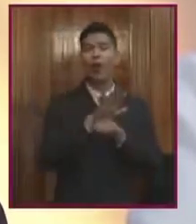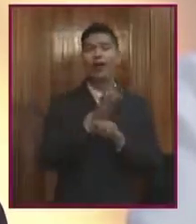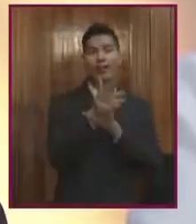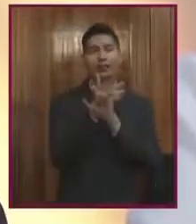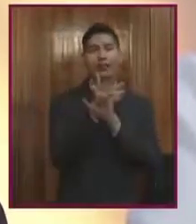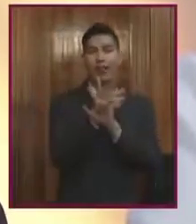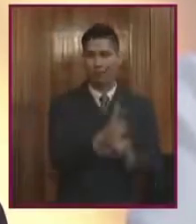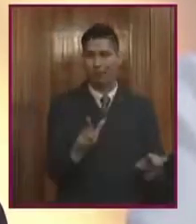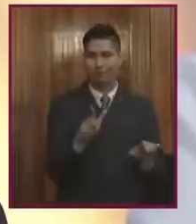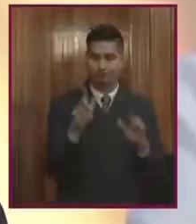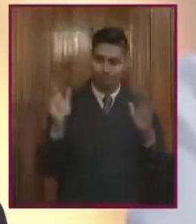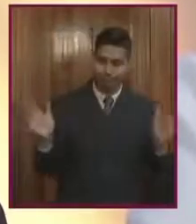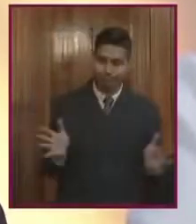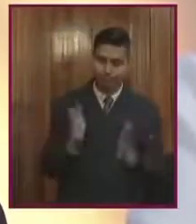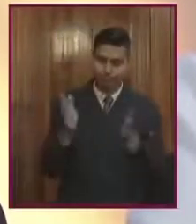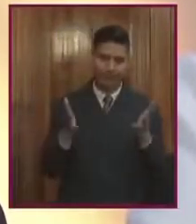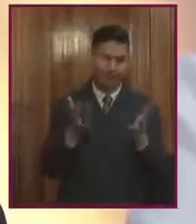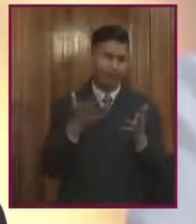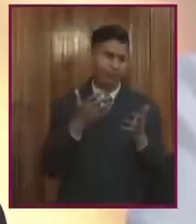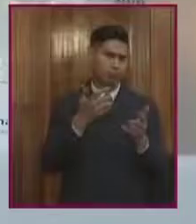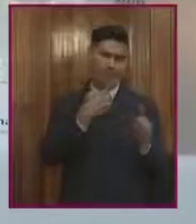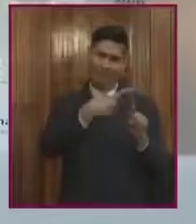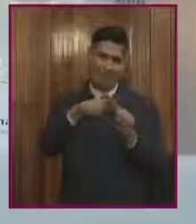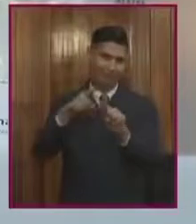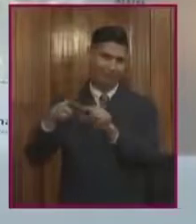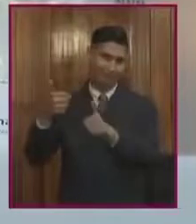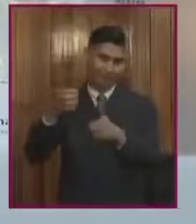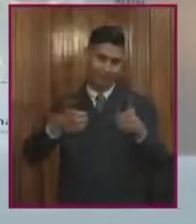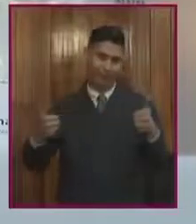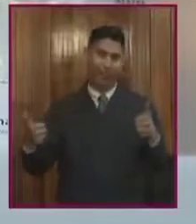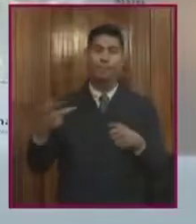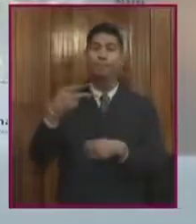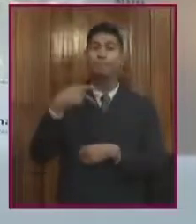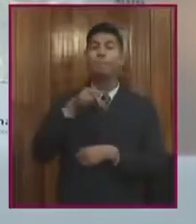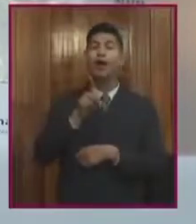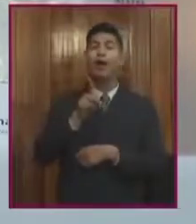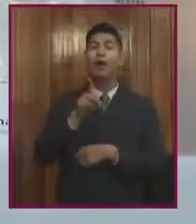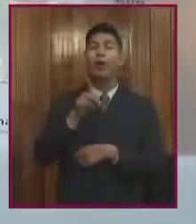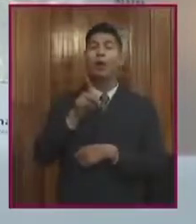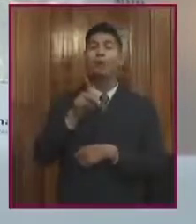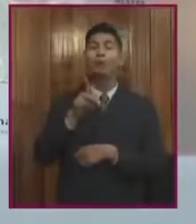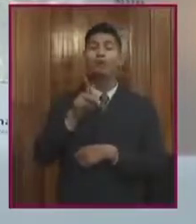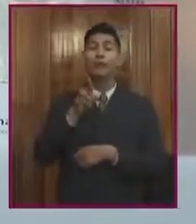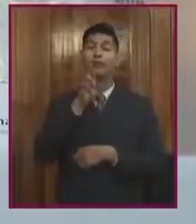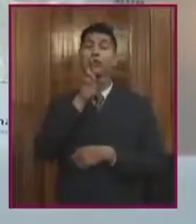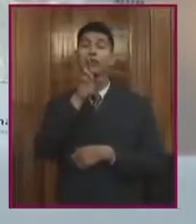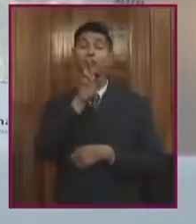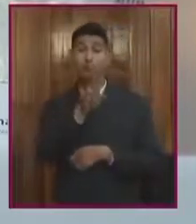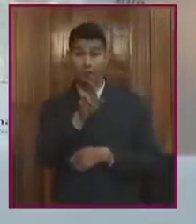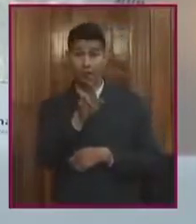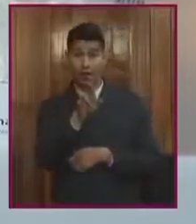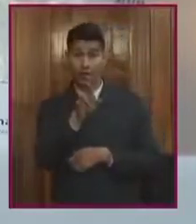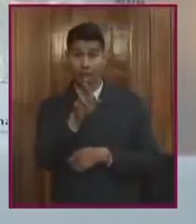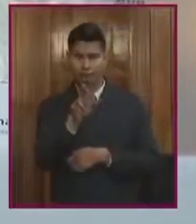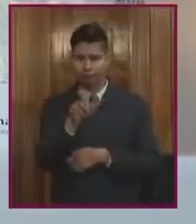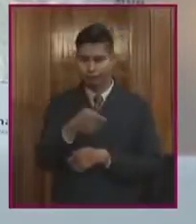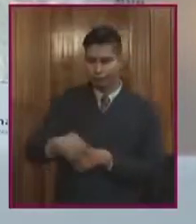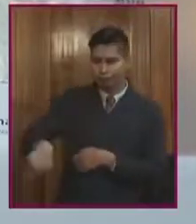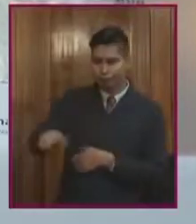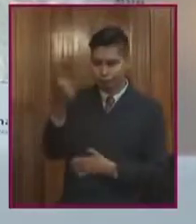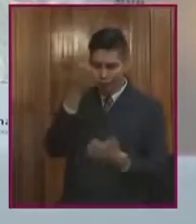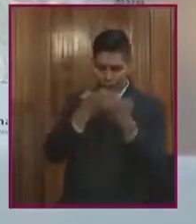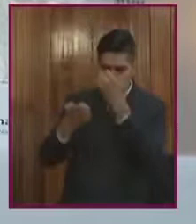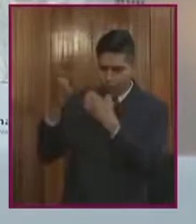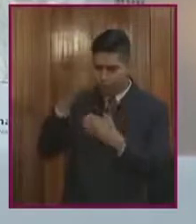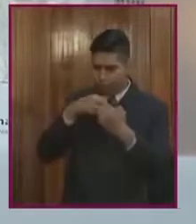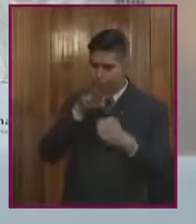muy claro en la evaluación formativa. Sus resultados no se pueden escribir. Sus resultados